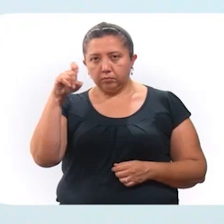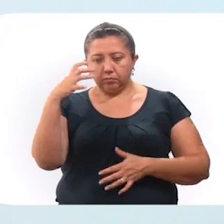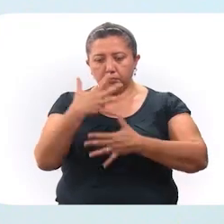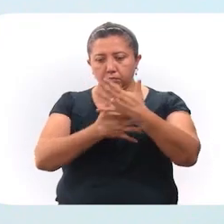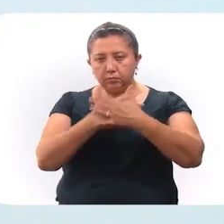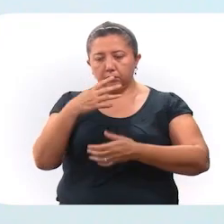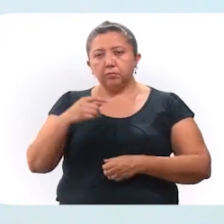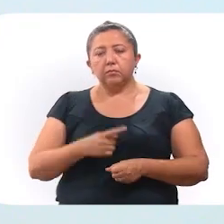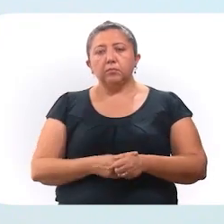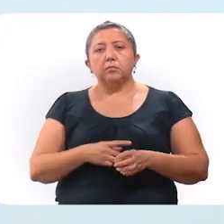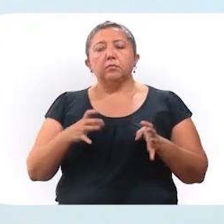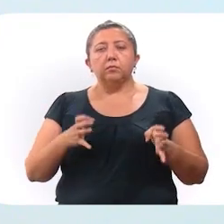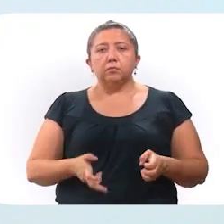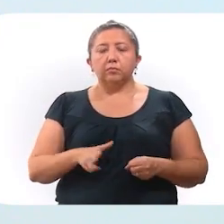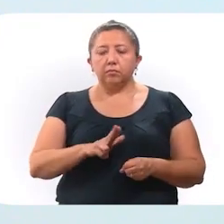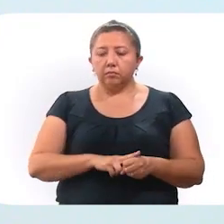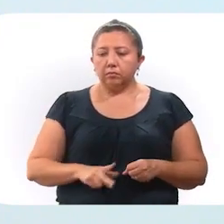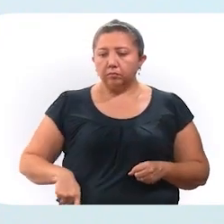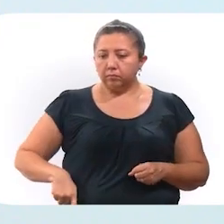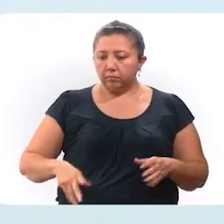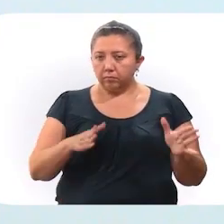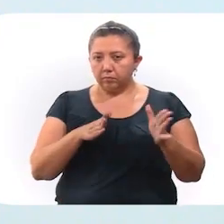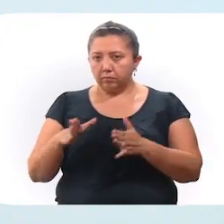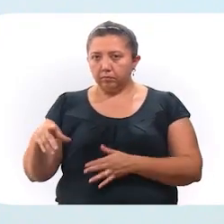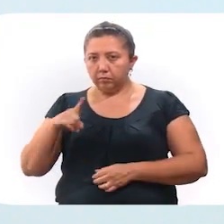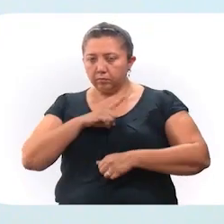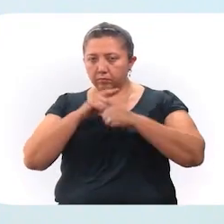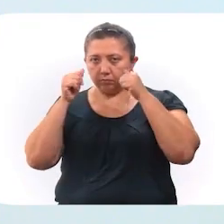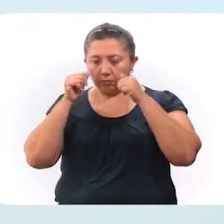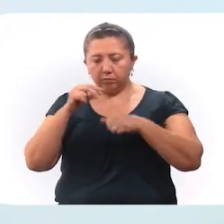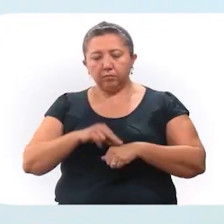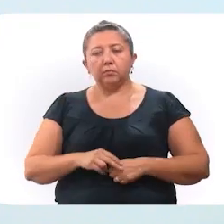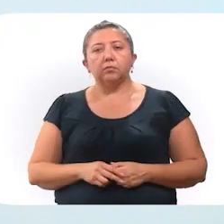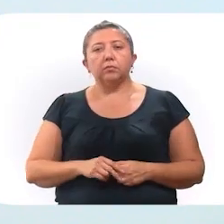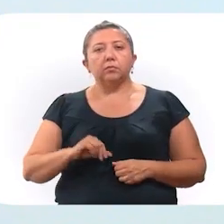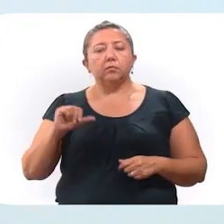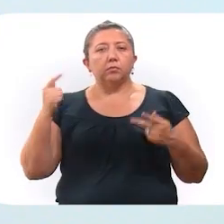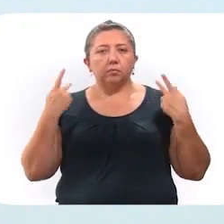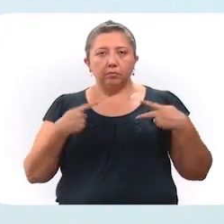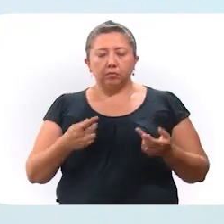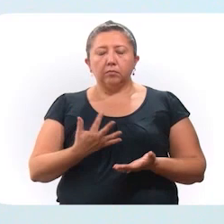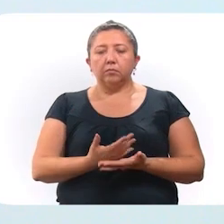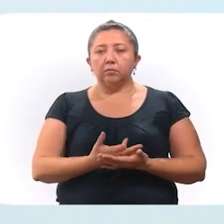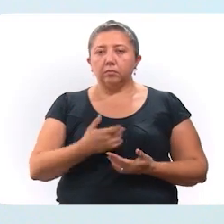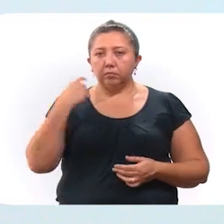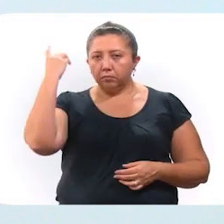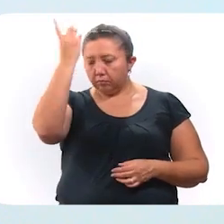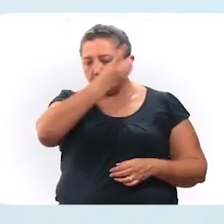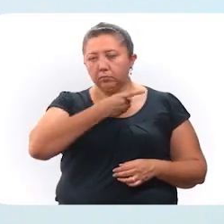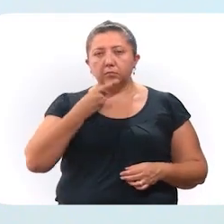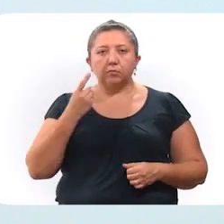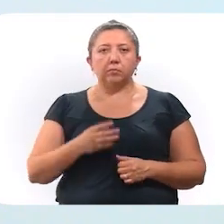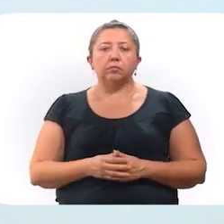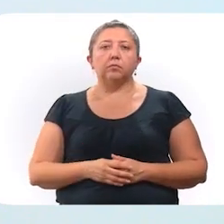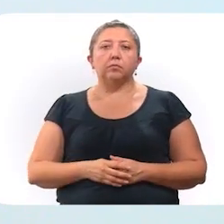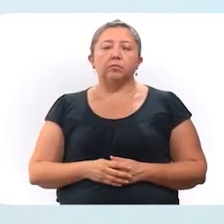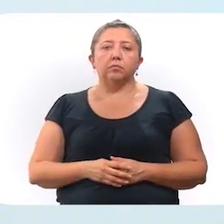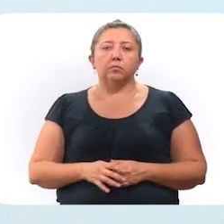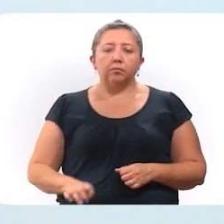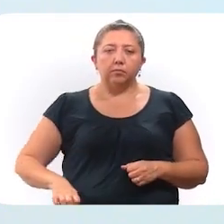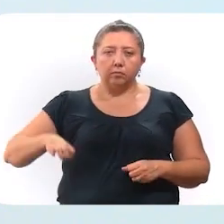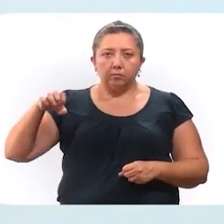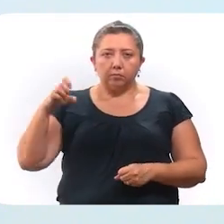115 de los casos positivos están en hospitales públicos y en aislamiento total. Hay otros pacientes a la espera de diagnóstico.